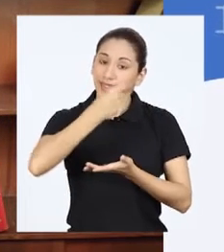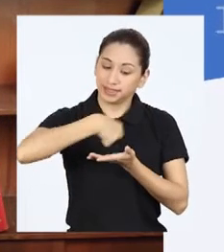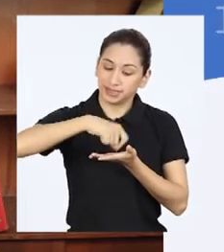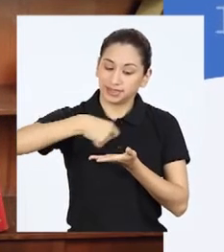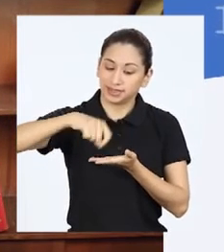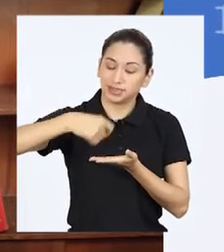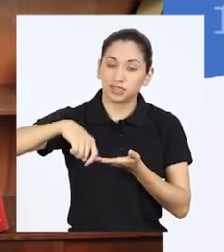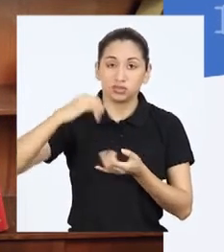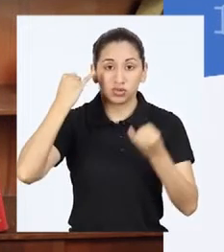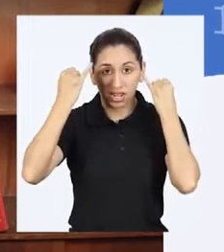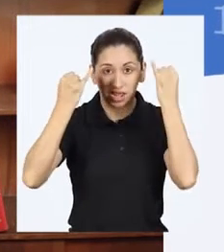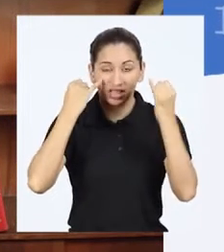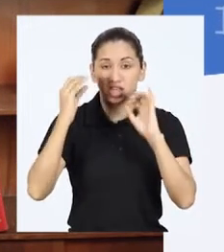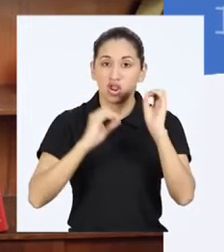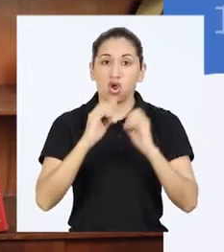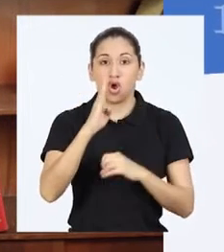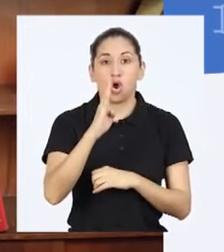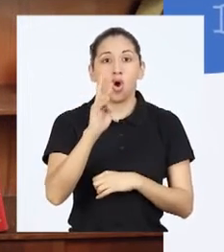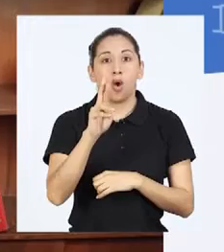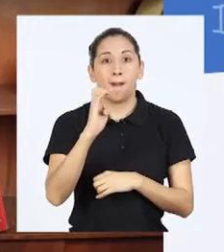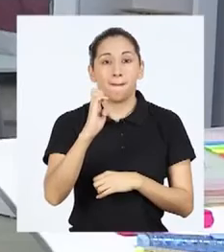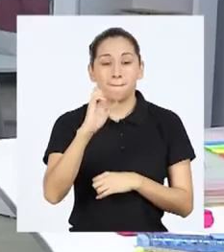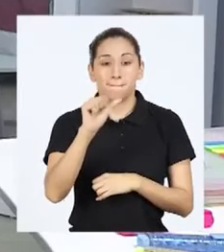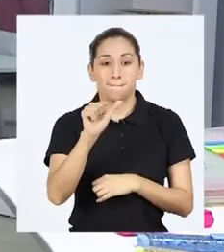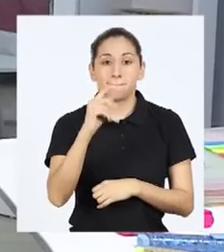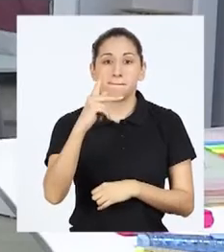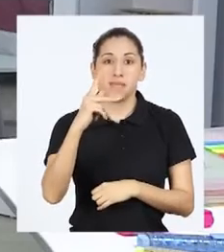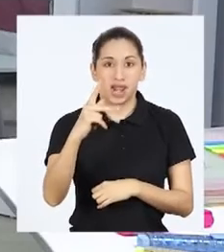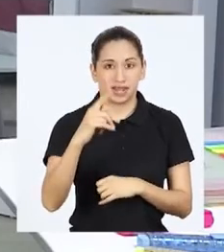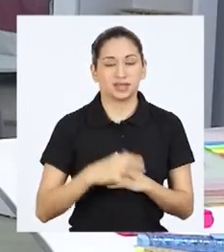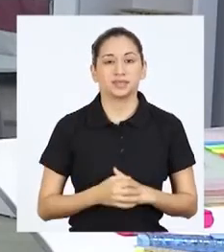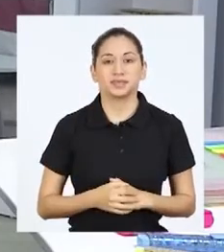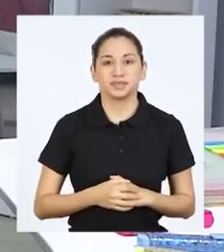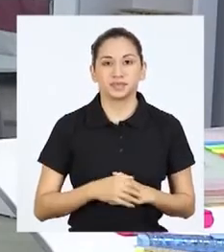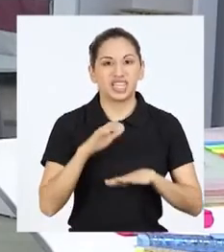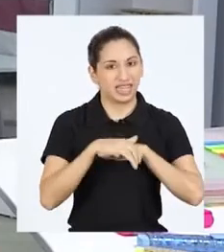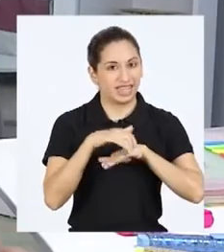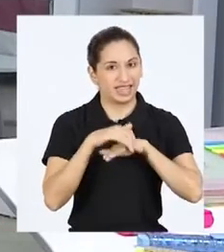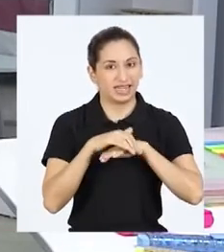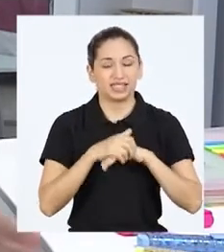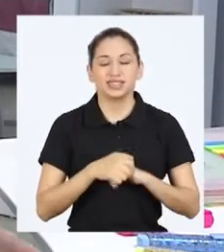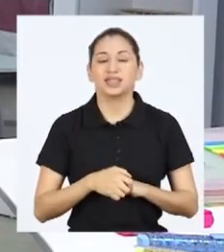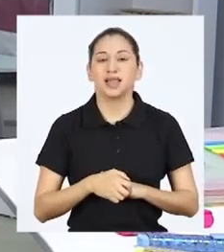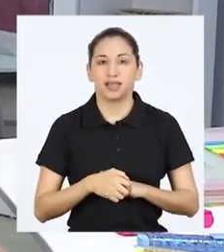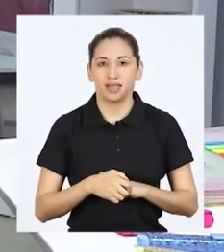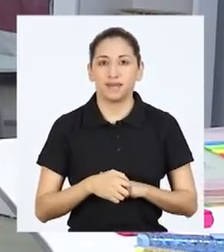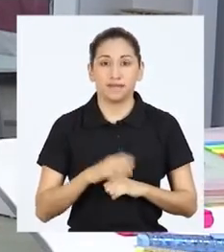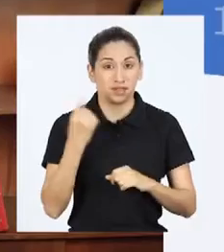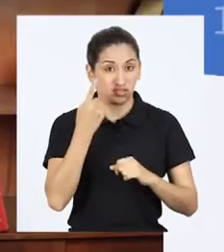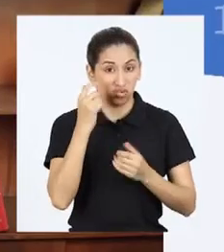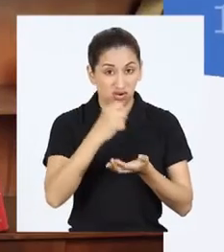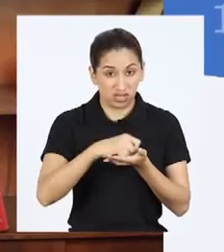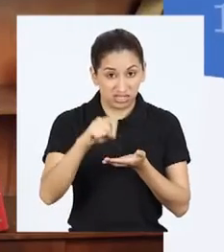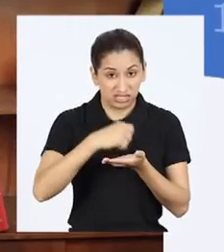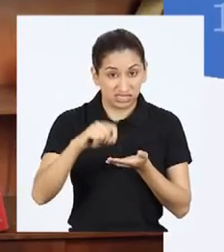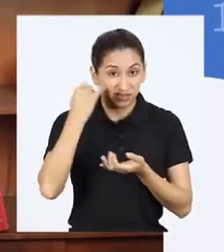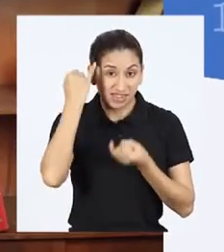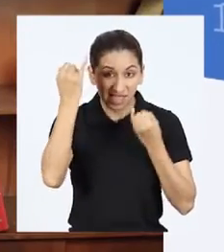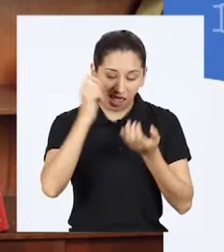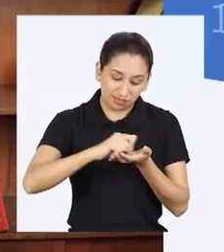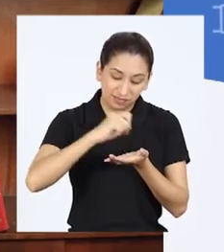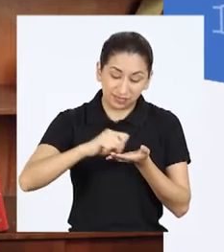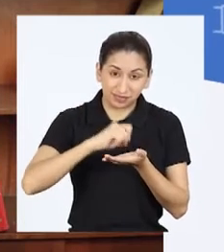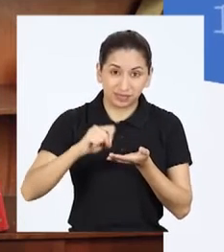de ideas o brainwriting en inglés. Writing. ¿Solo escribimos las ideas? Más o